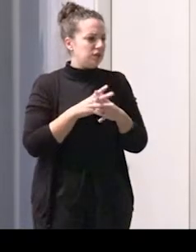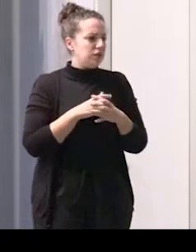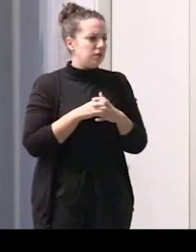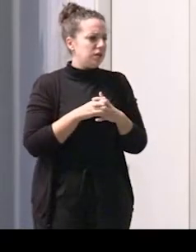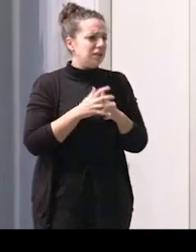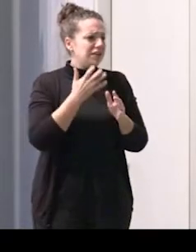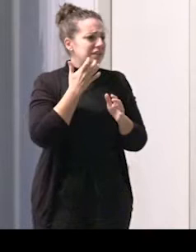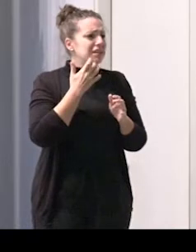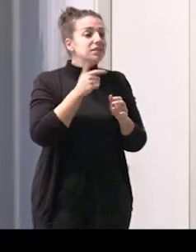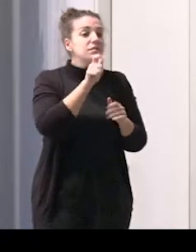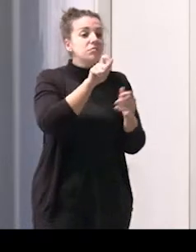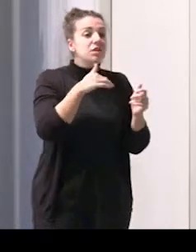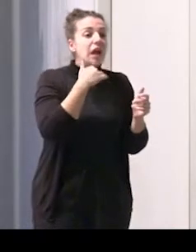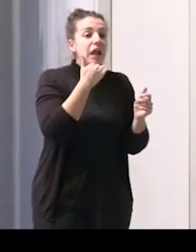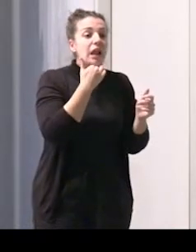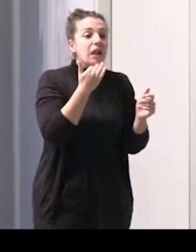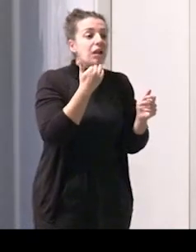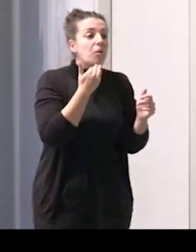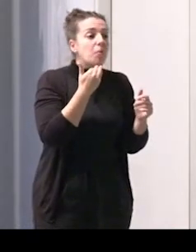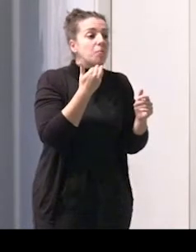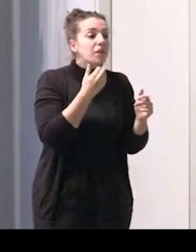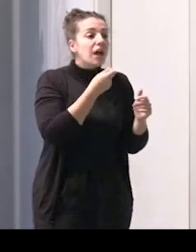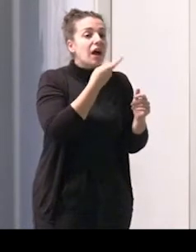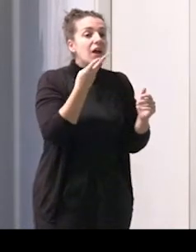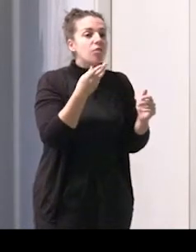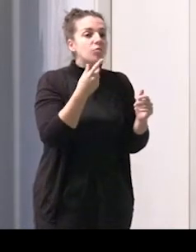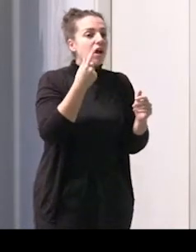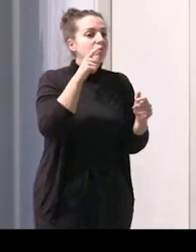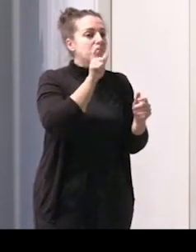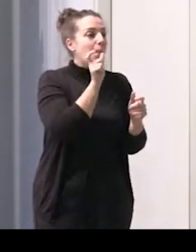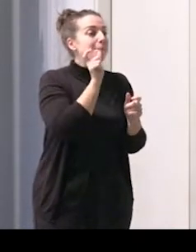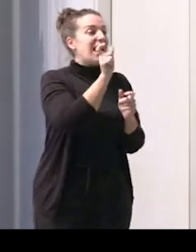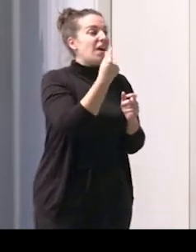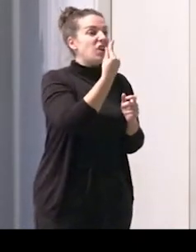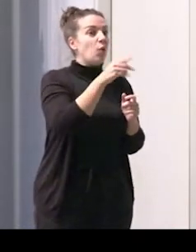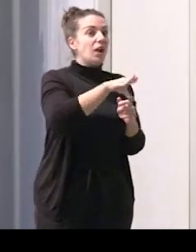Si alguien ha reconocido alguna palabra, claro, se puede repetir.